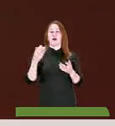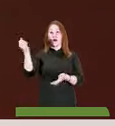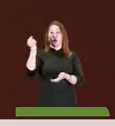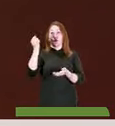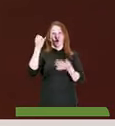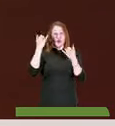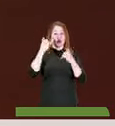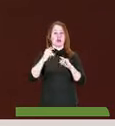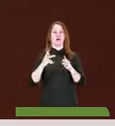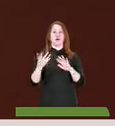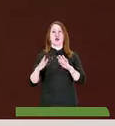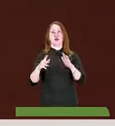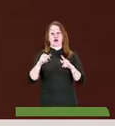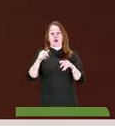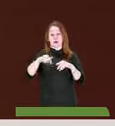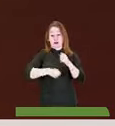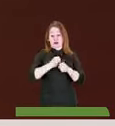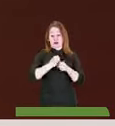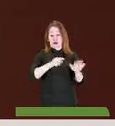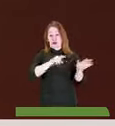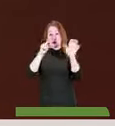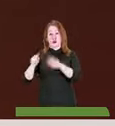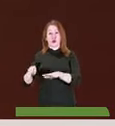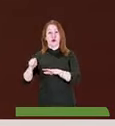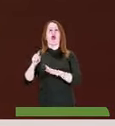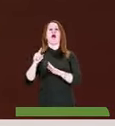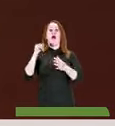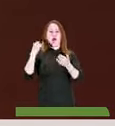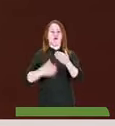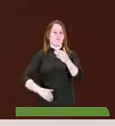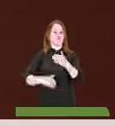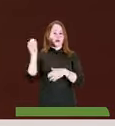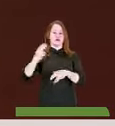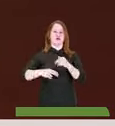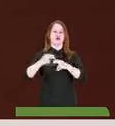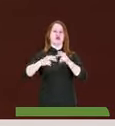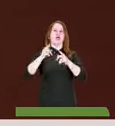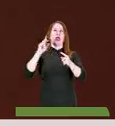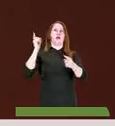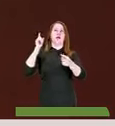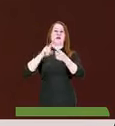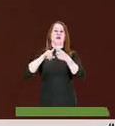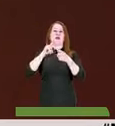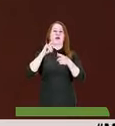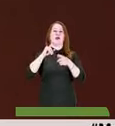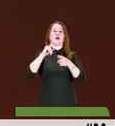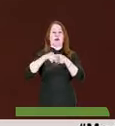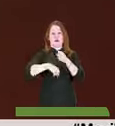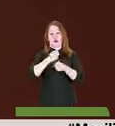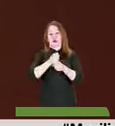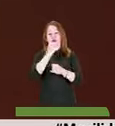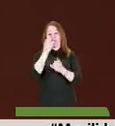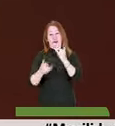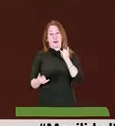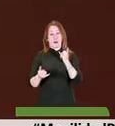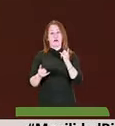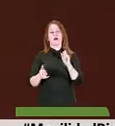en el segundo semestre de este año iniciando ya las obras para estarlas terminando entonces a finales de este año y dejar